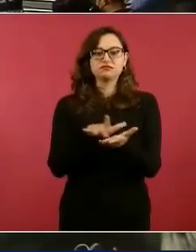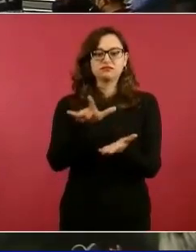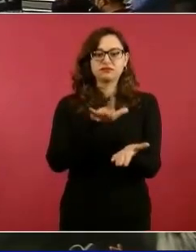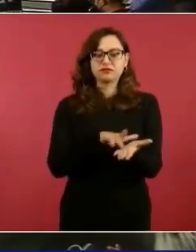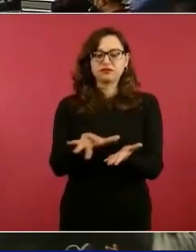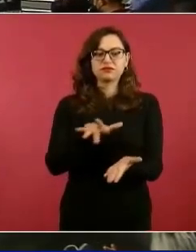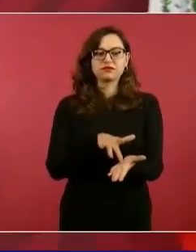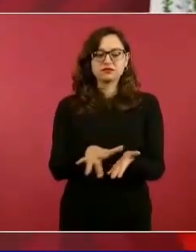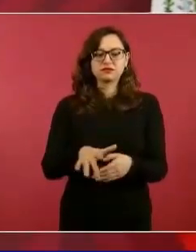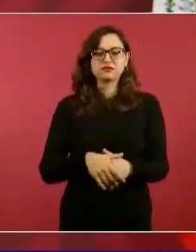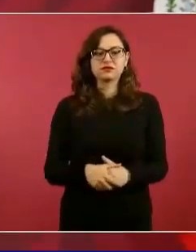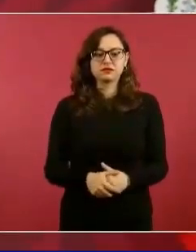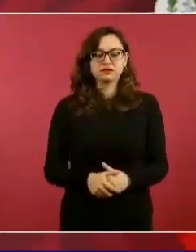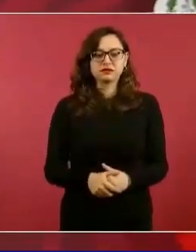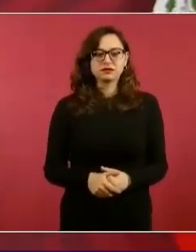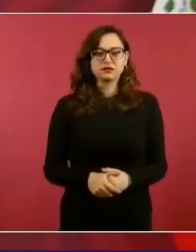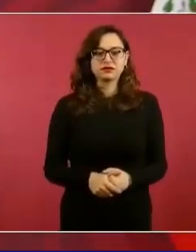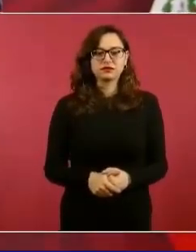Bueno,